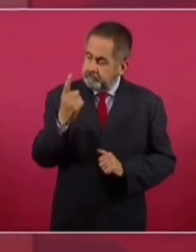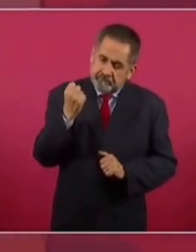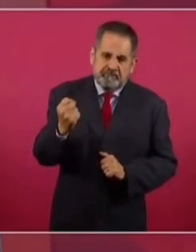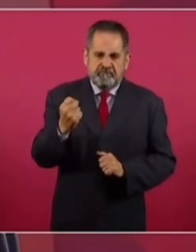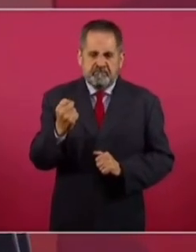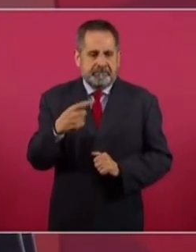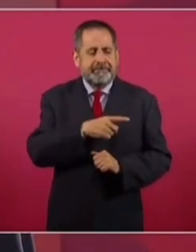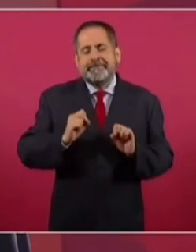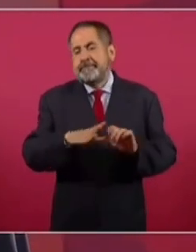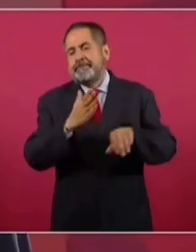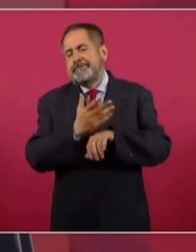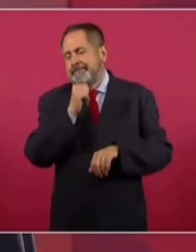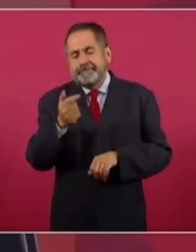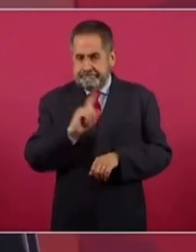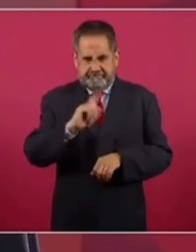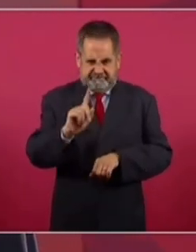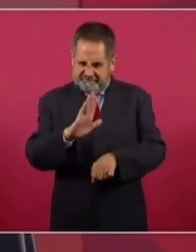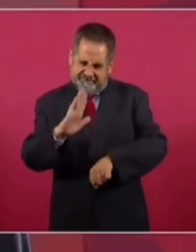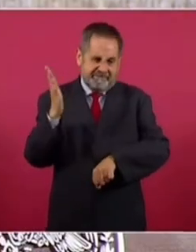rigor, que no haya impunidad.